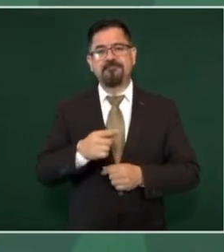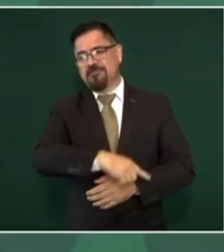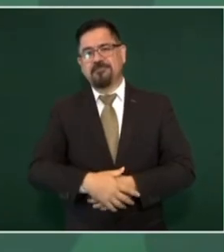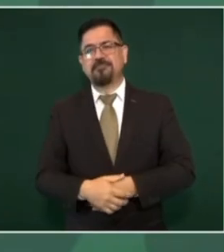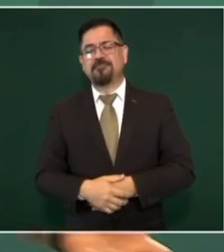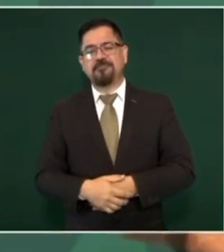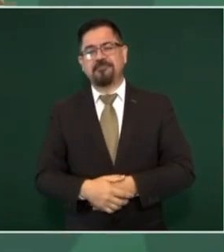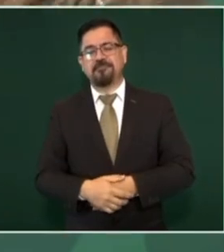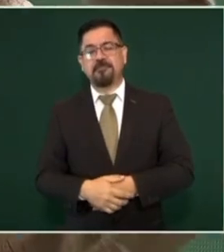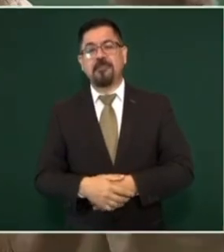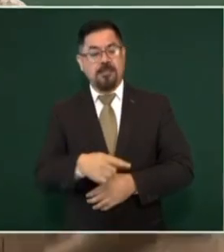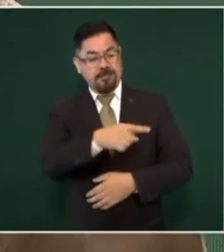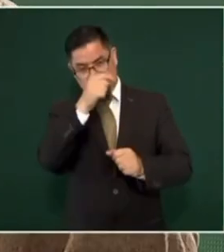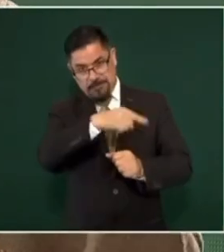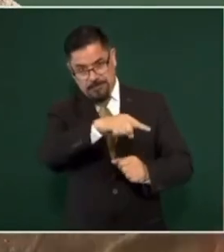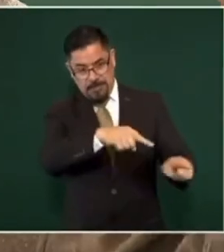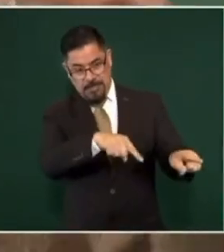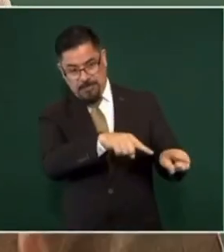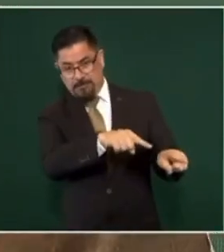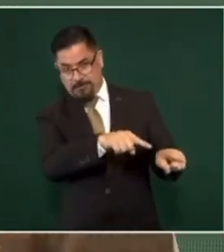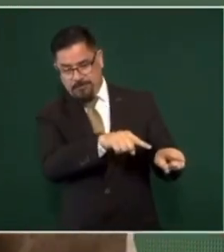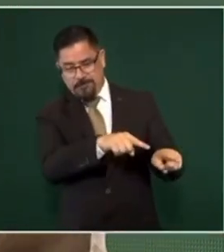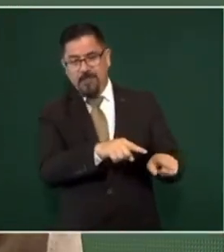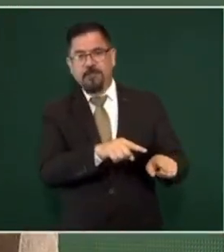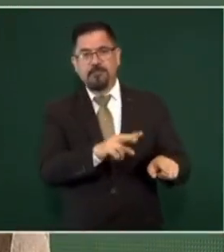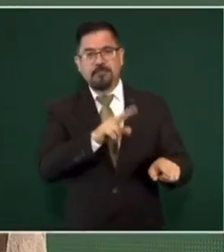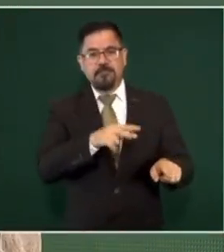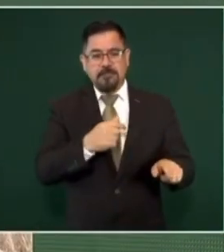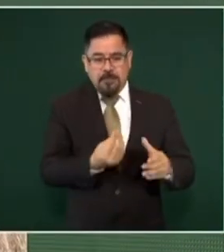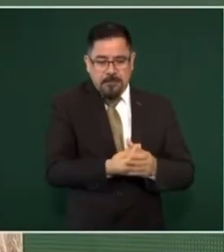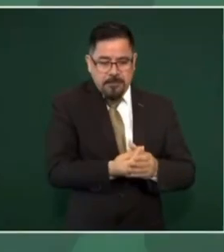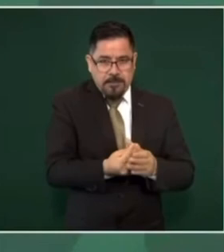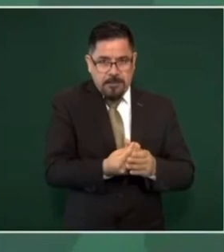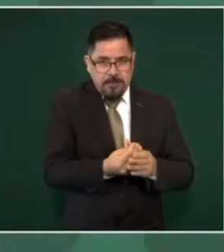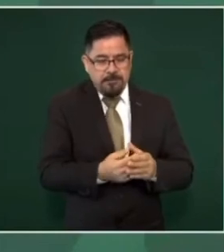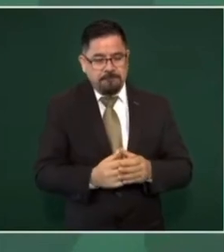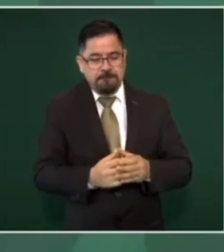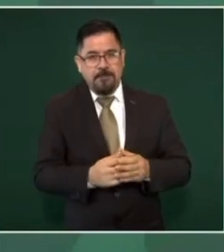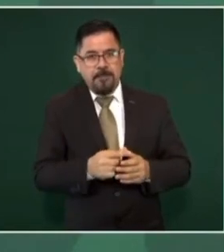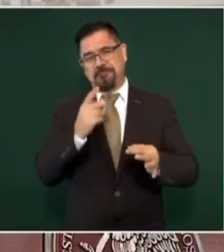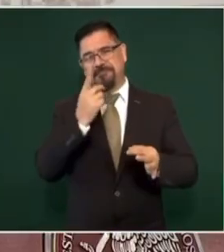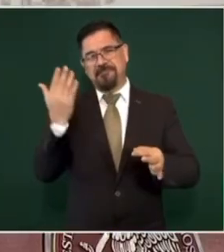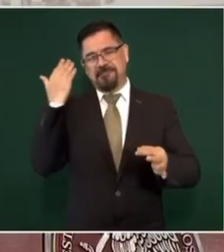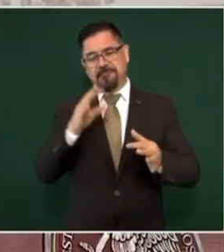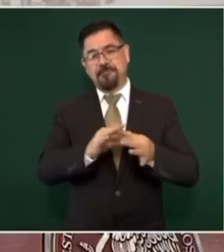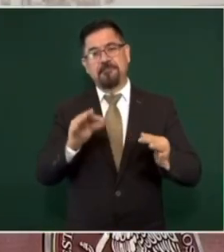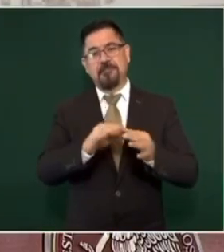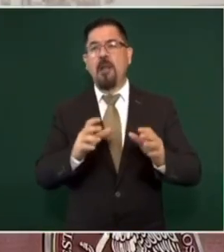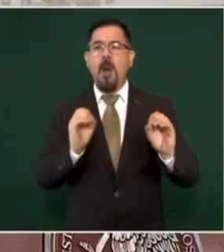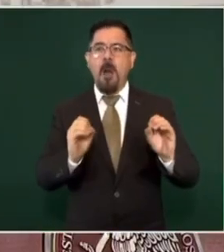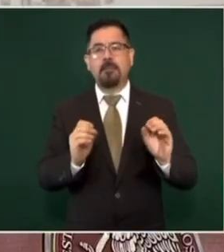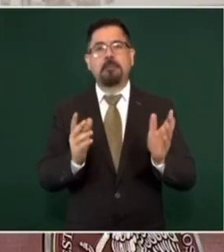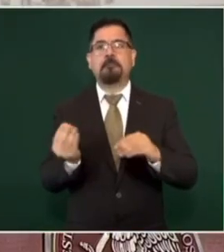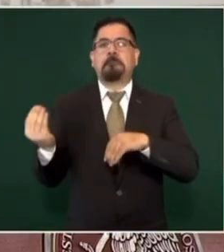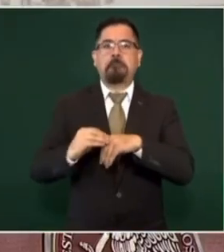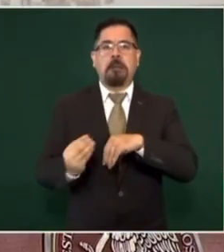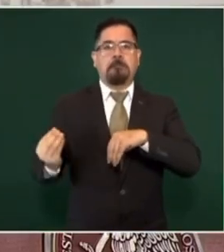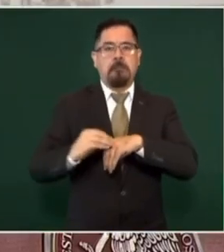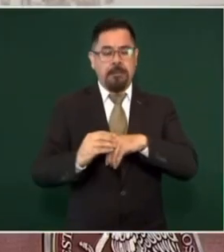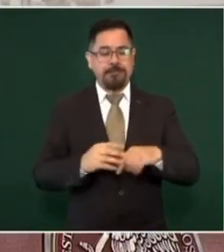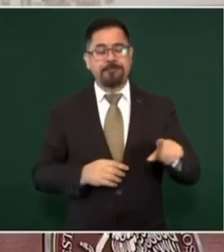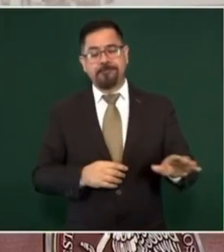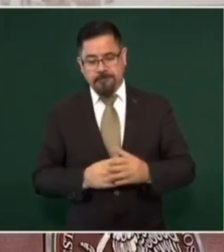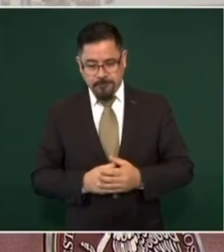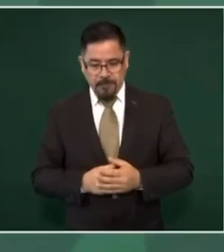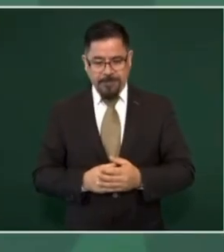simulara. En ese acuerdo general aprovecharon también para hacer negocios, o utilizaron la excusa de que era